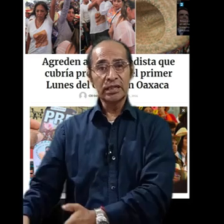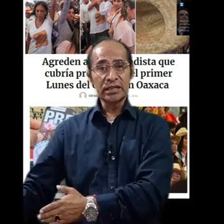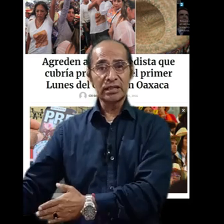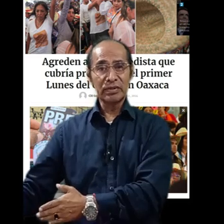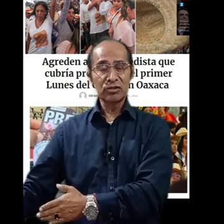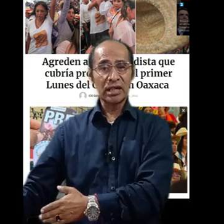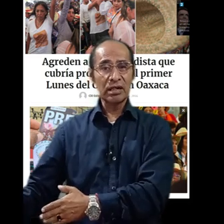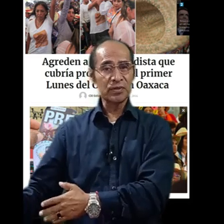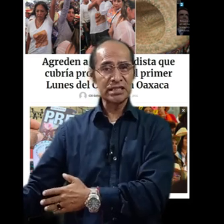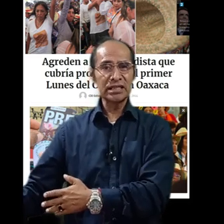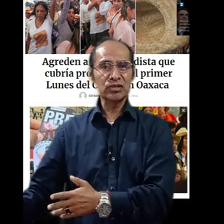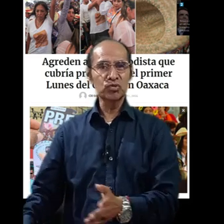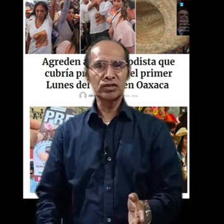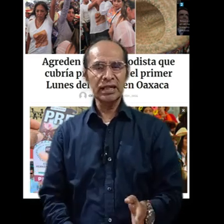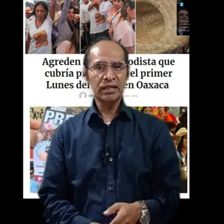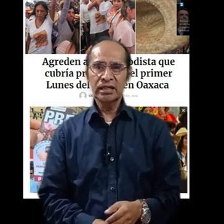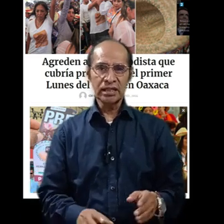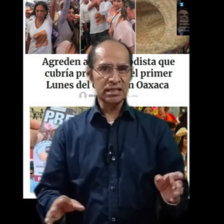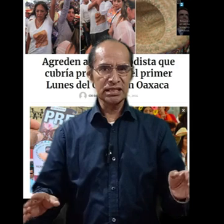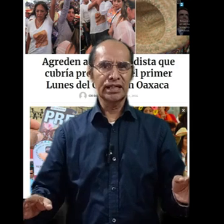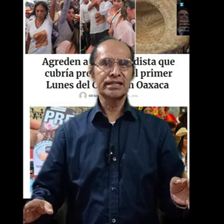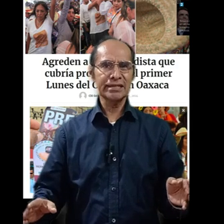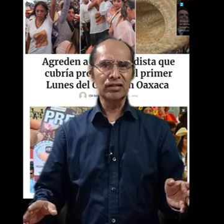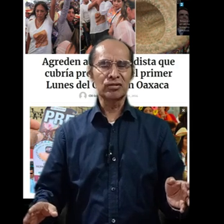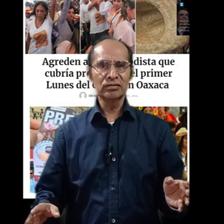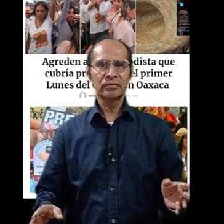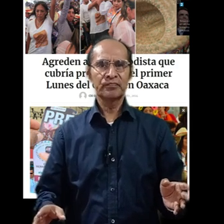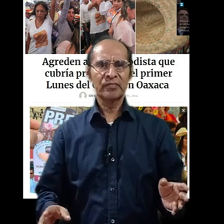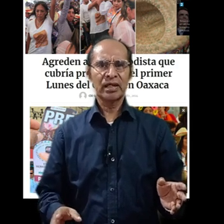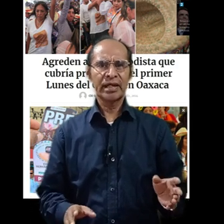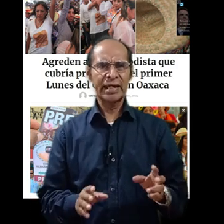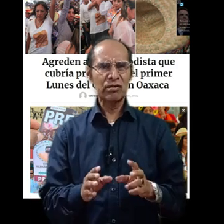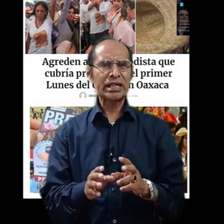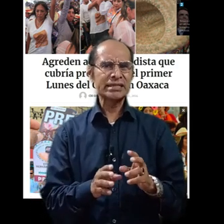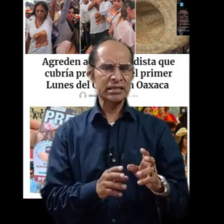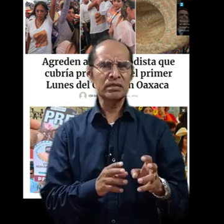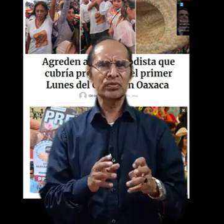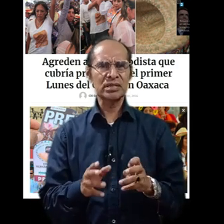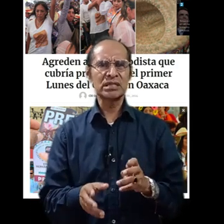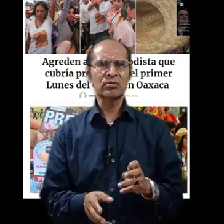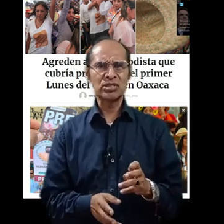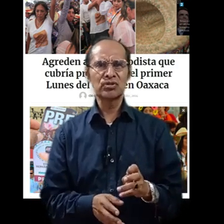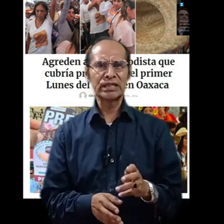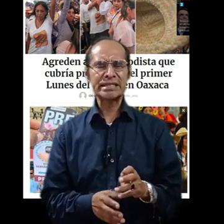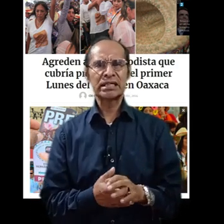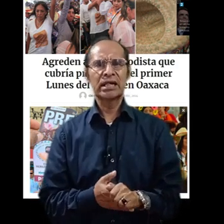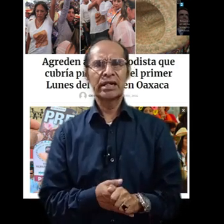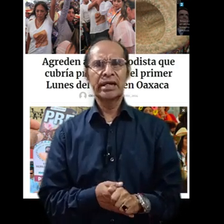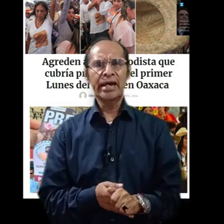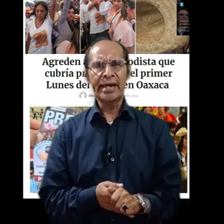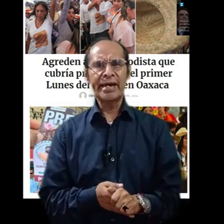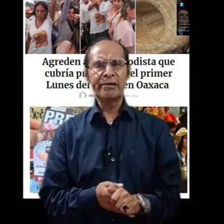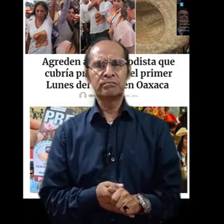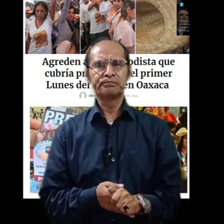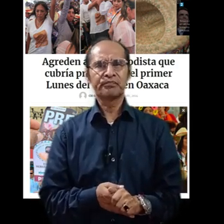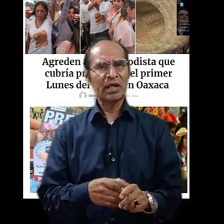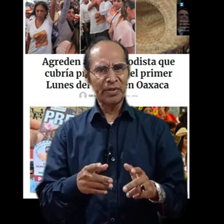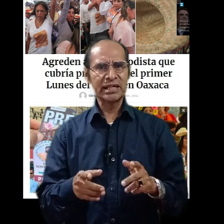puesto y te mando a la oficina adjunta y siguen estando No creo que este tipo de situaciones